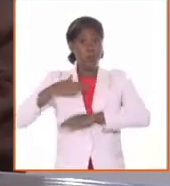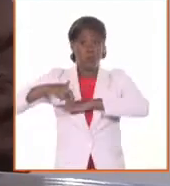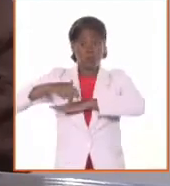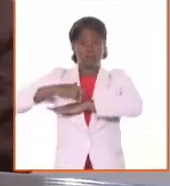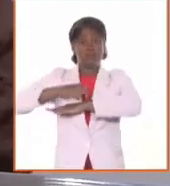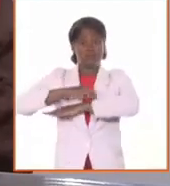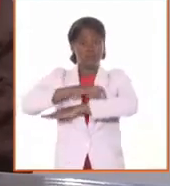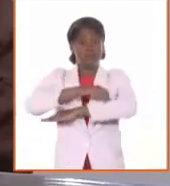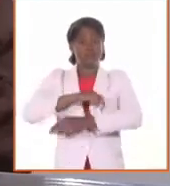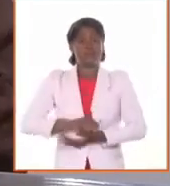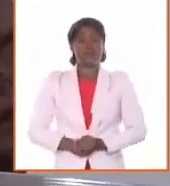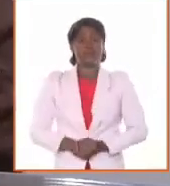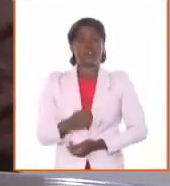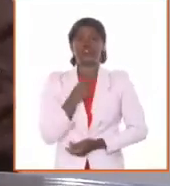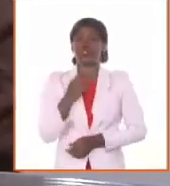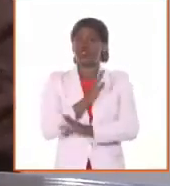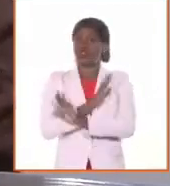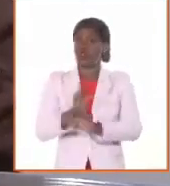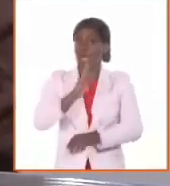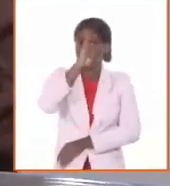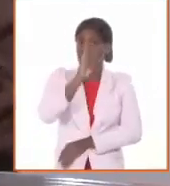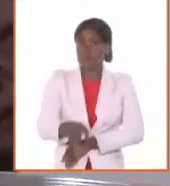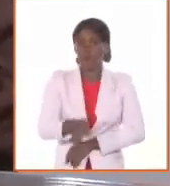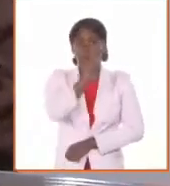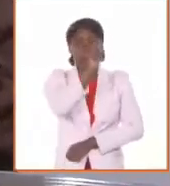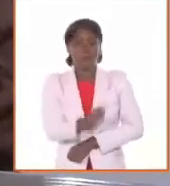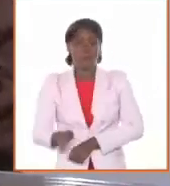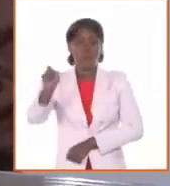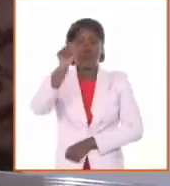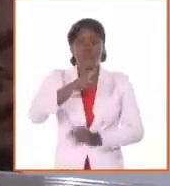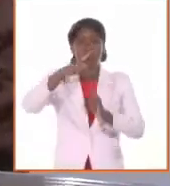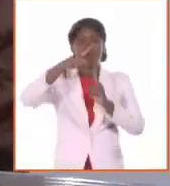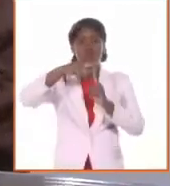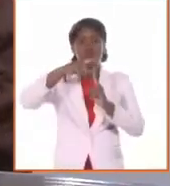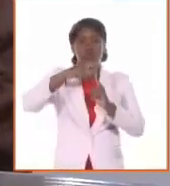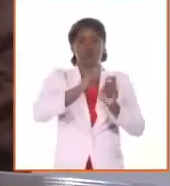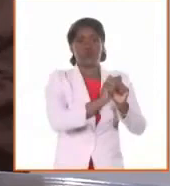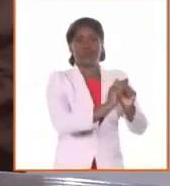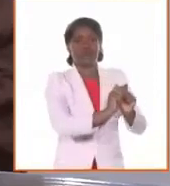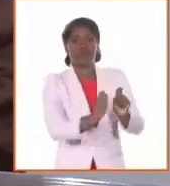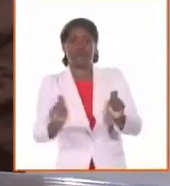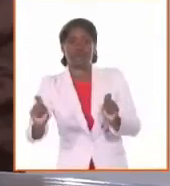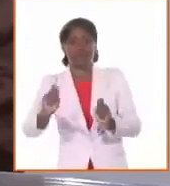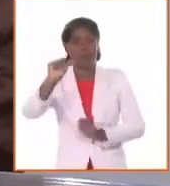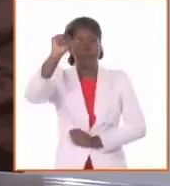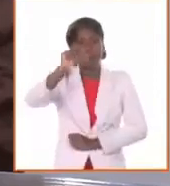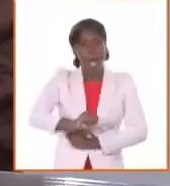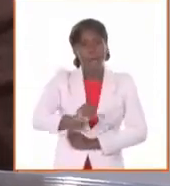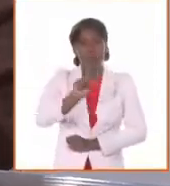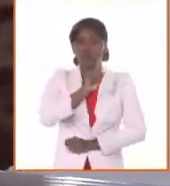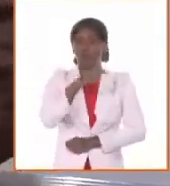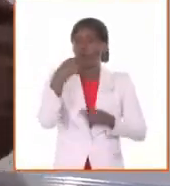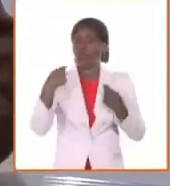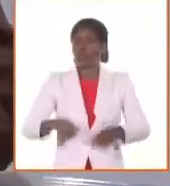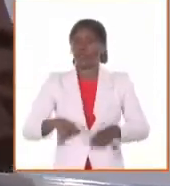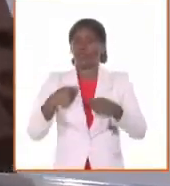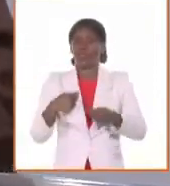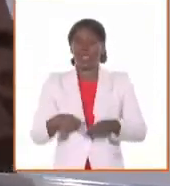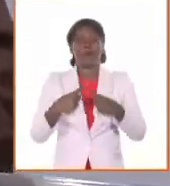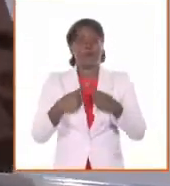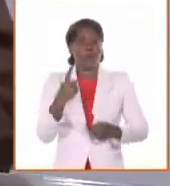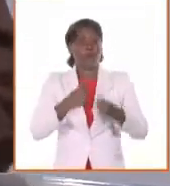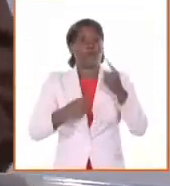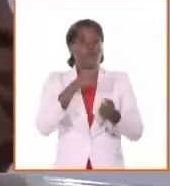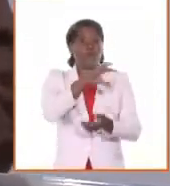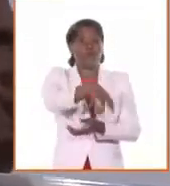de turno la limitación de los horarios y sin embargo existen estos incumplimientos hay una opinión